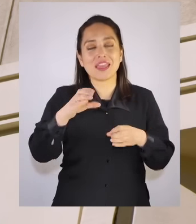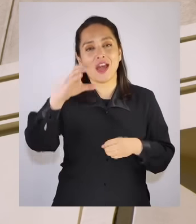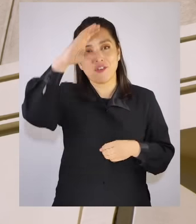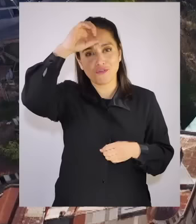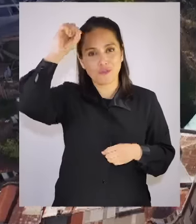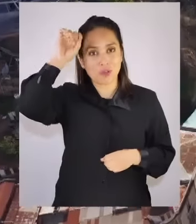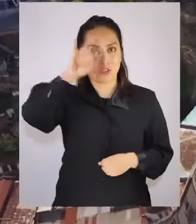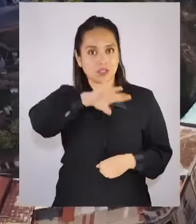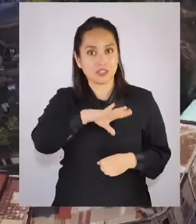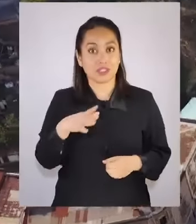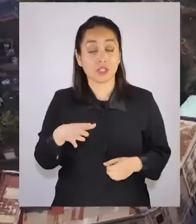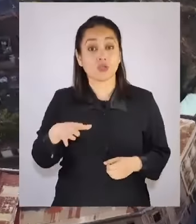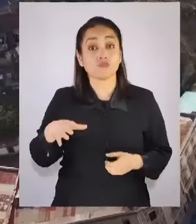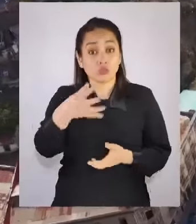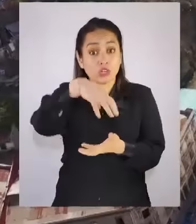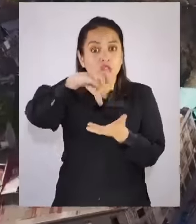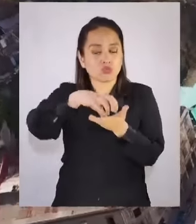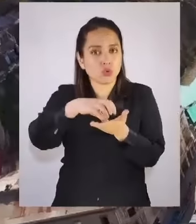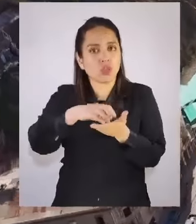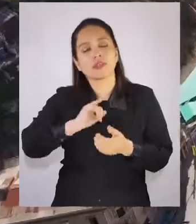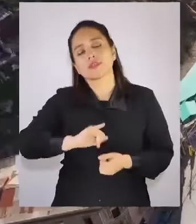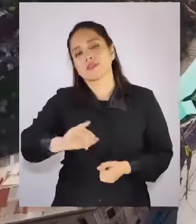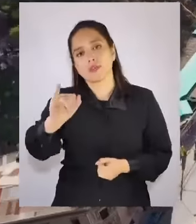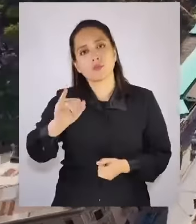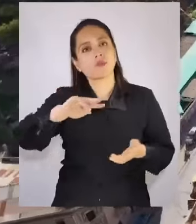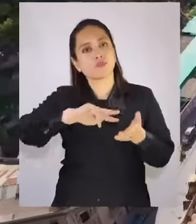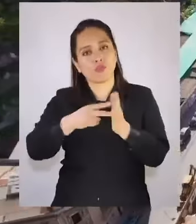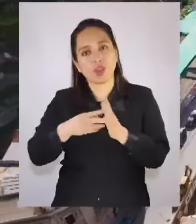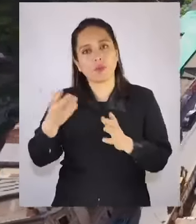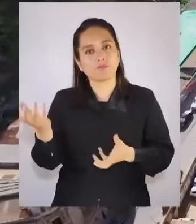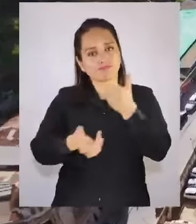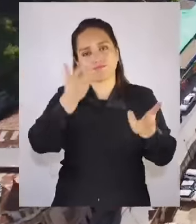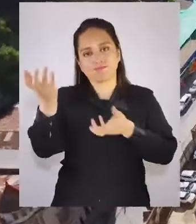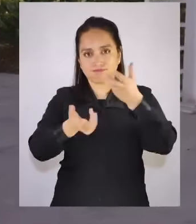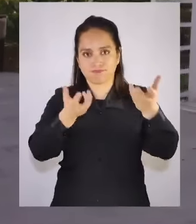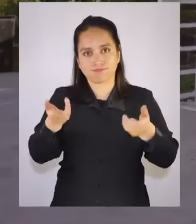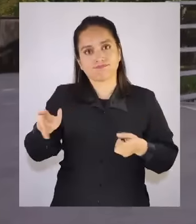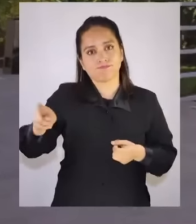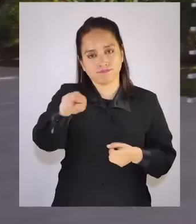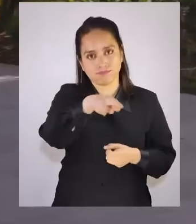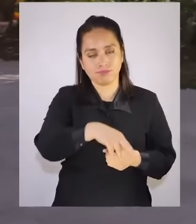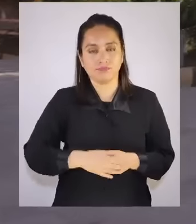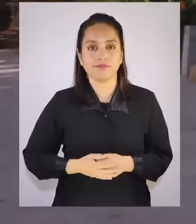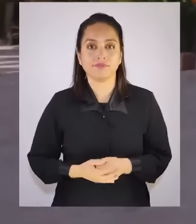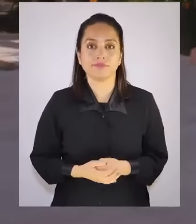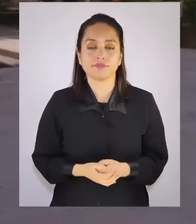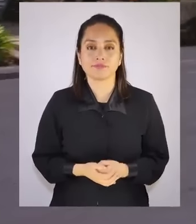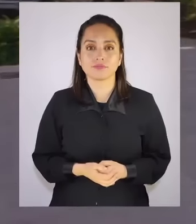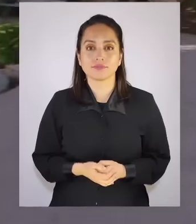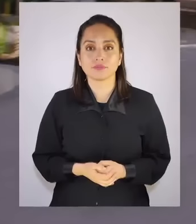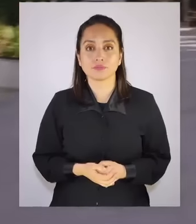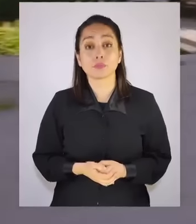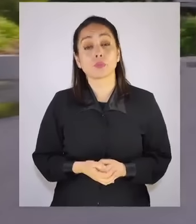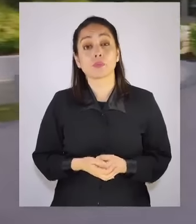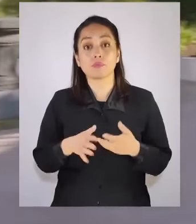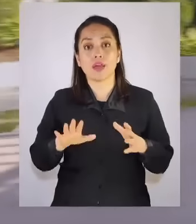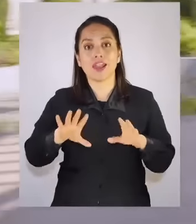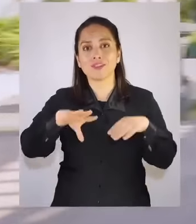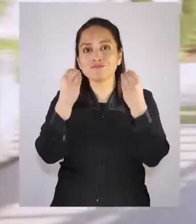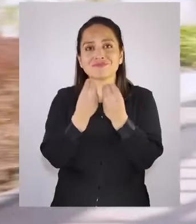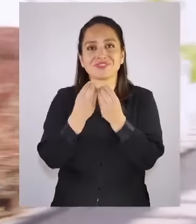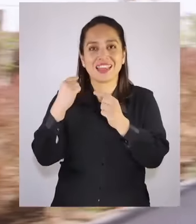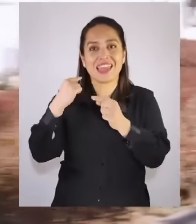una ciudad que es acechada recurrentemente por incendios. Para completar la